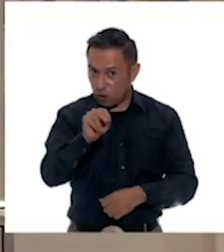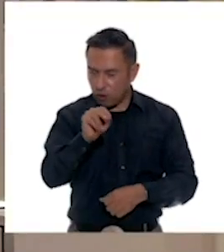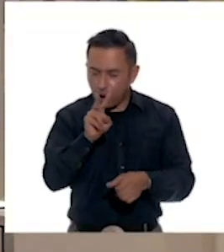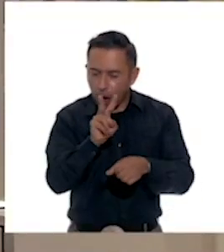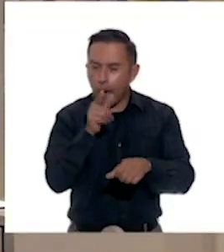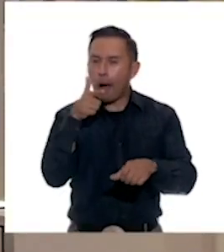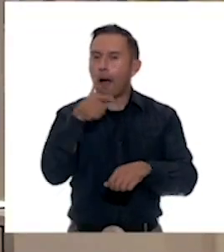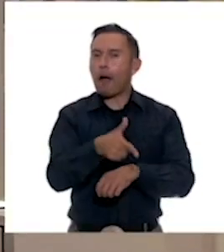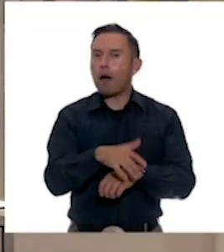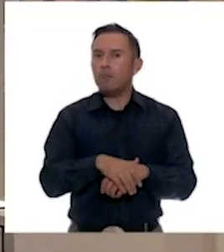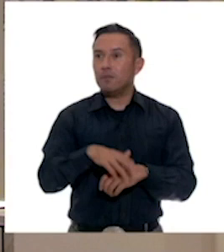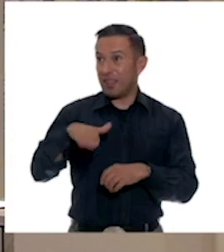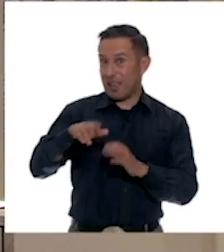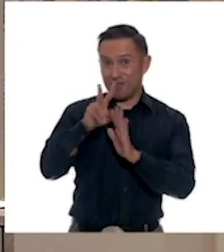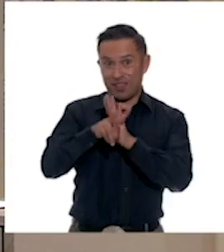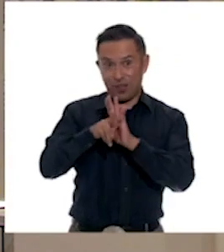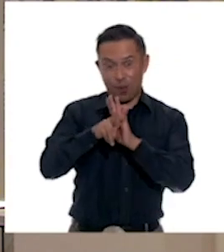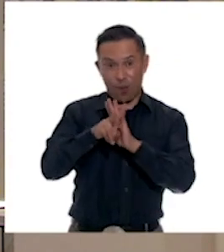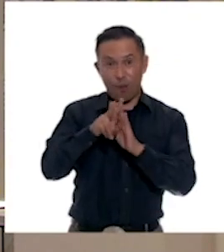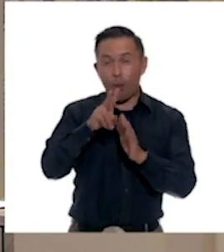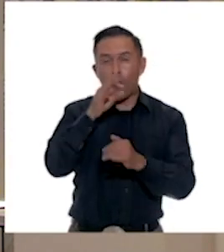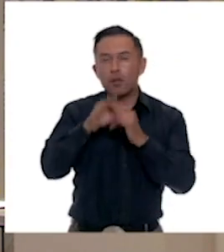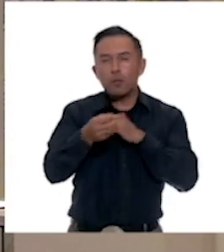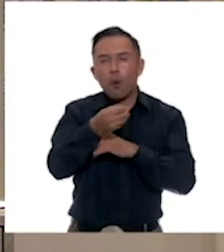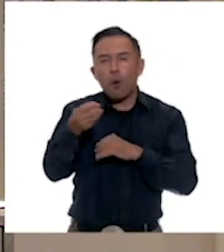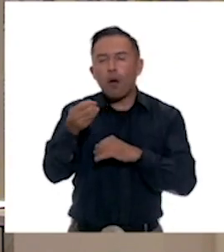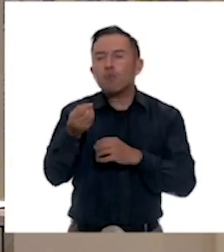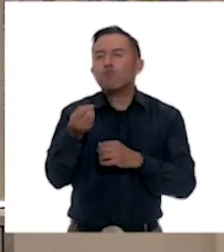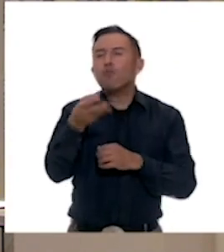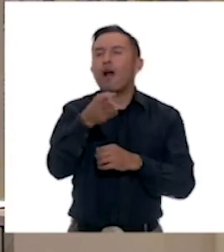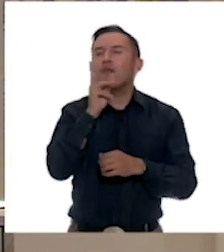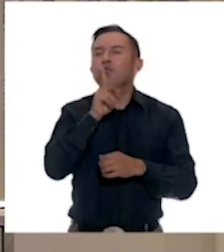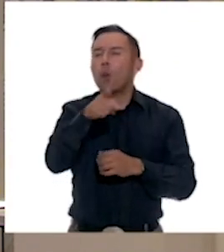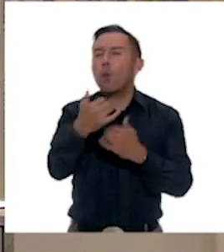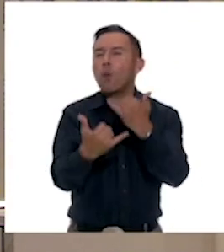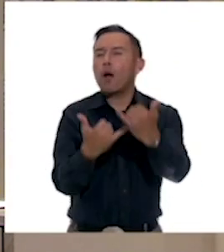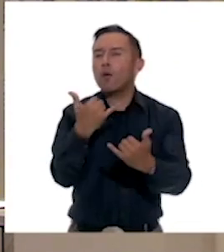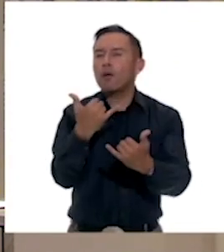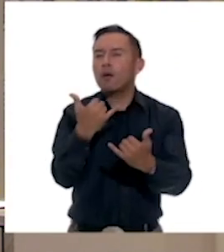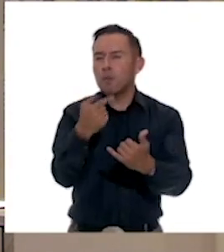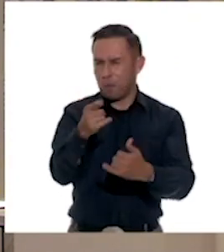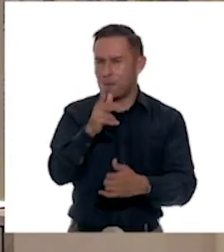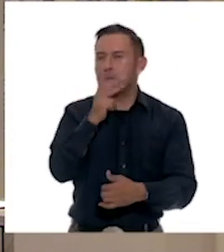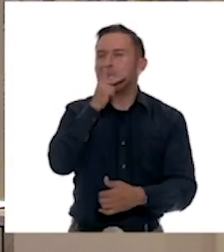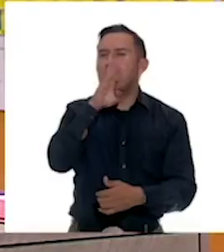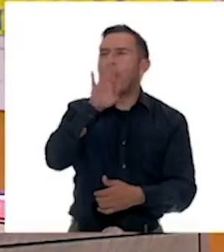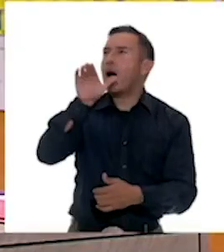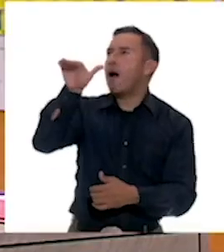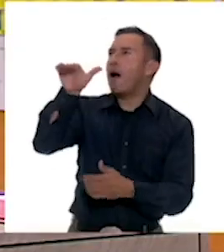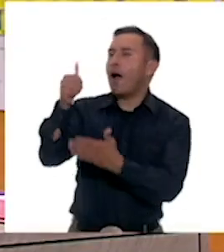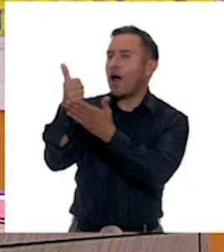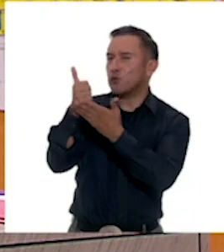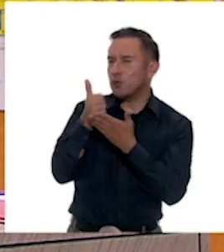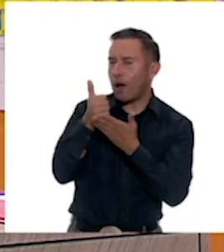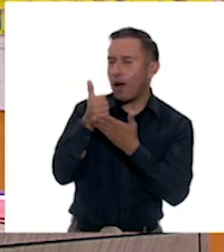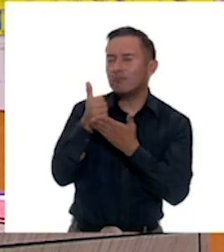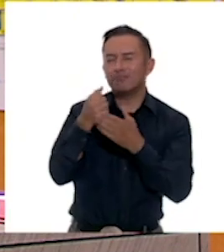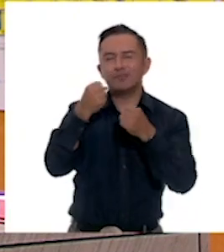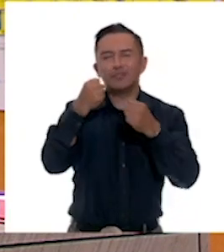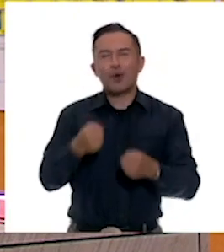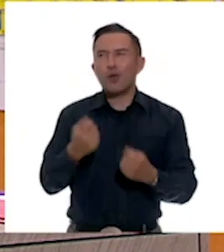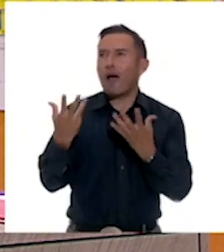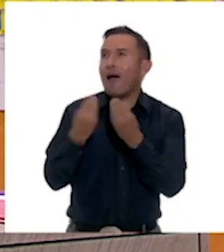te propusieron un juego? ¿Por qué no lo intentas con ayuda de tus papás? será divertido. Para